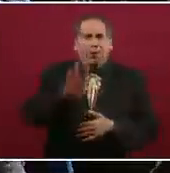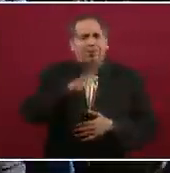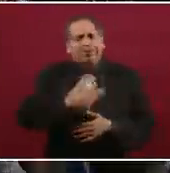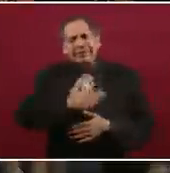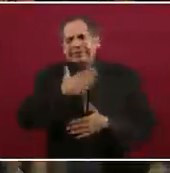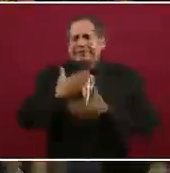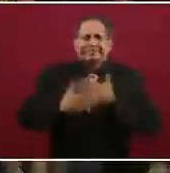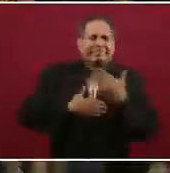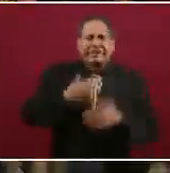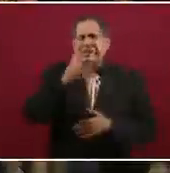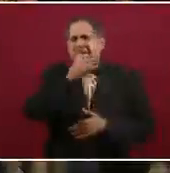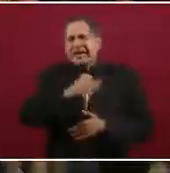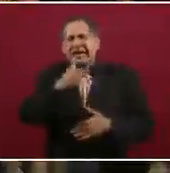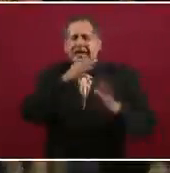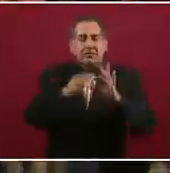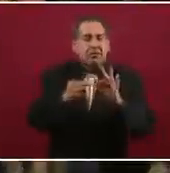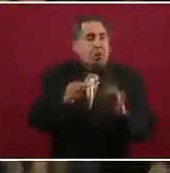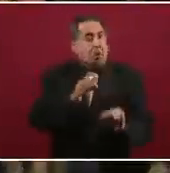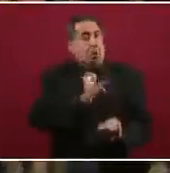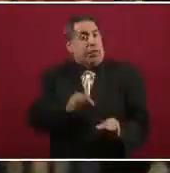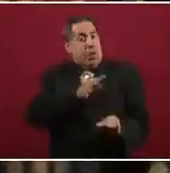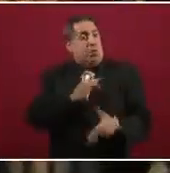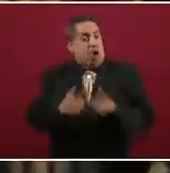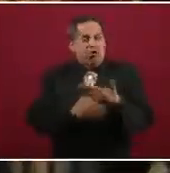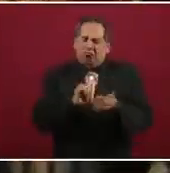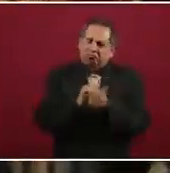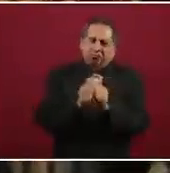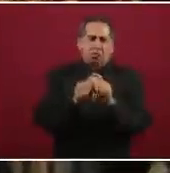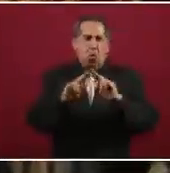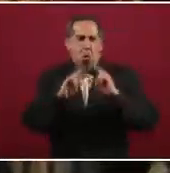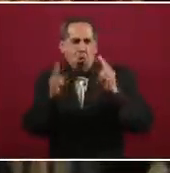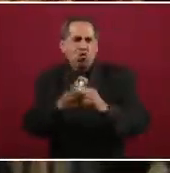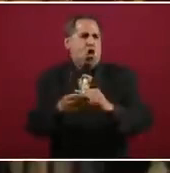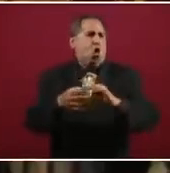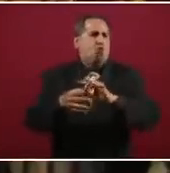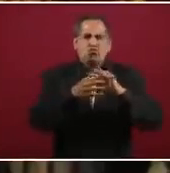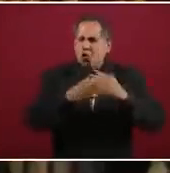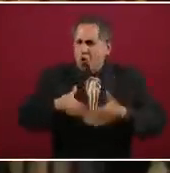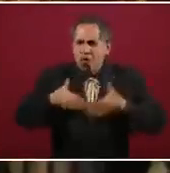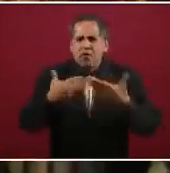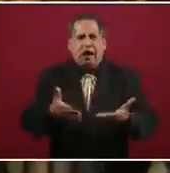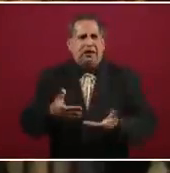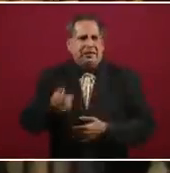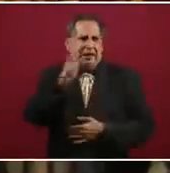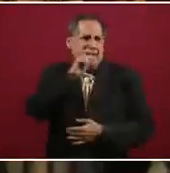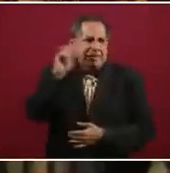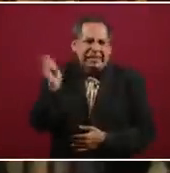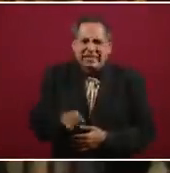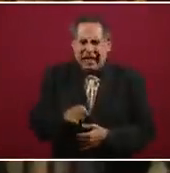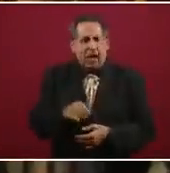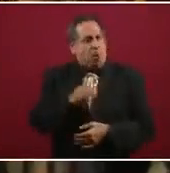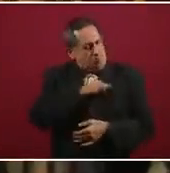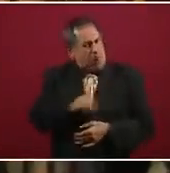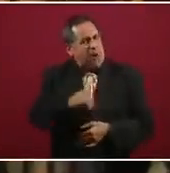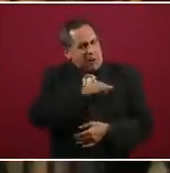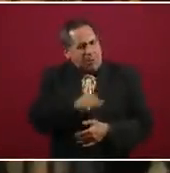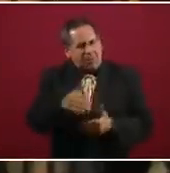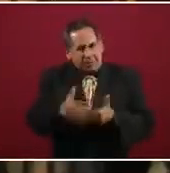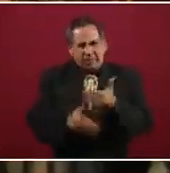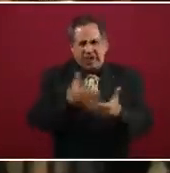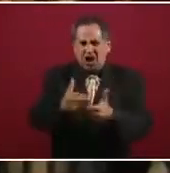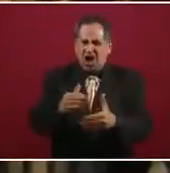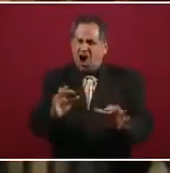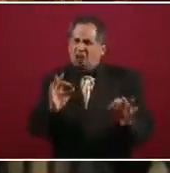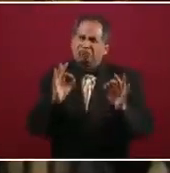fiesta es soñar que todo puede pasar. La unión, la confianza, la amistad, que todo puede precisamente